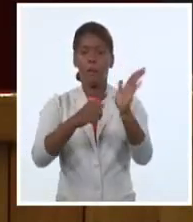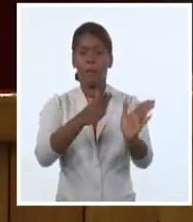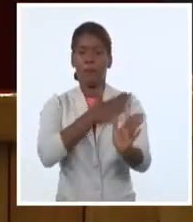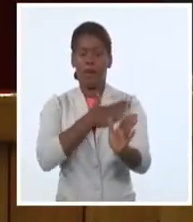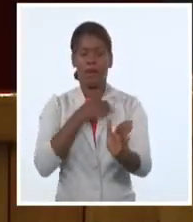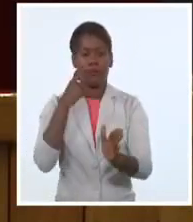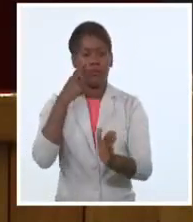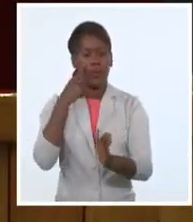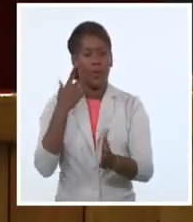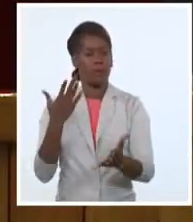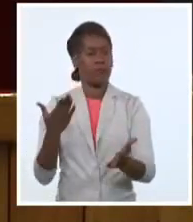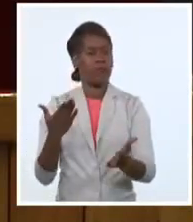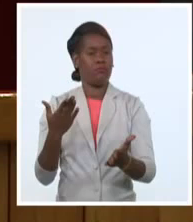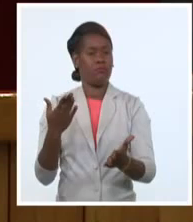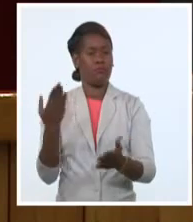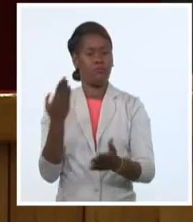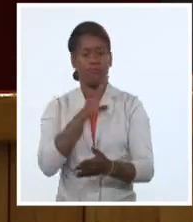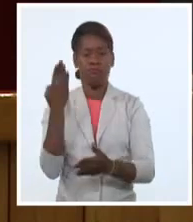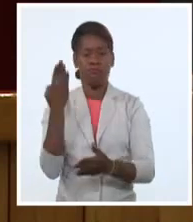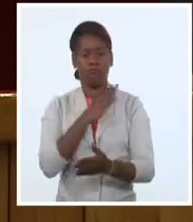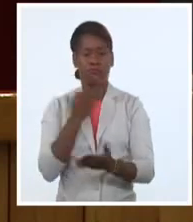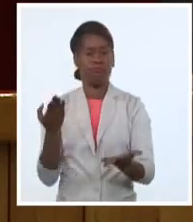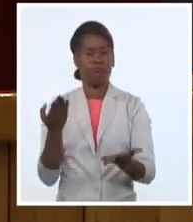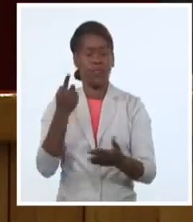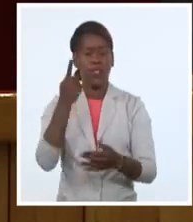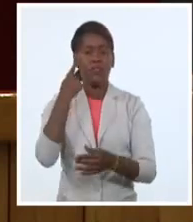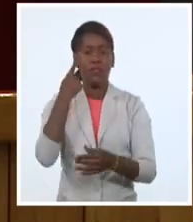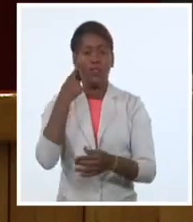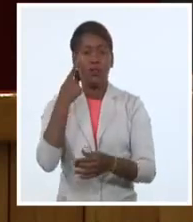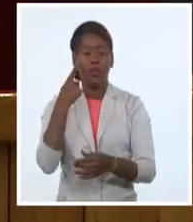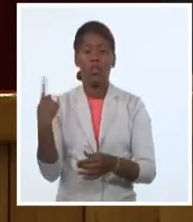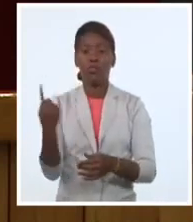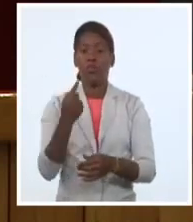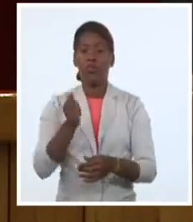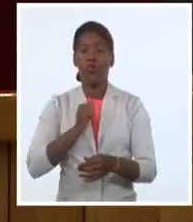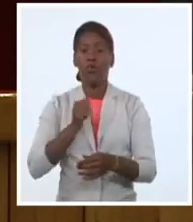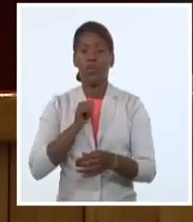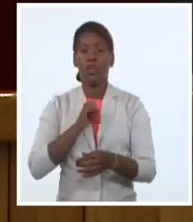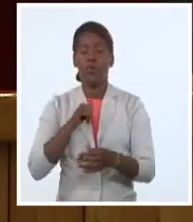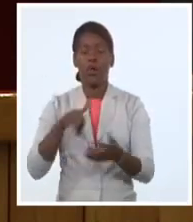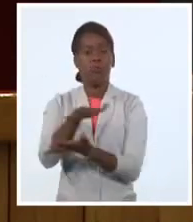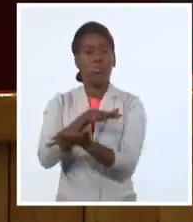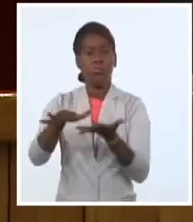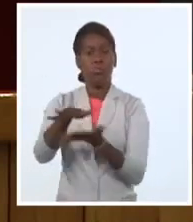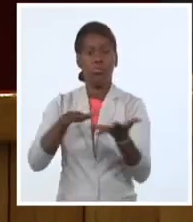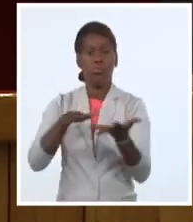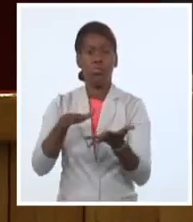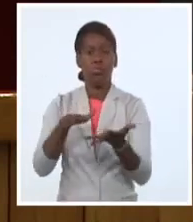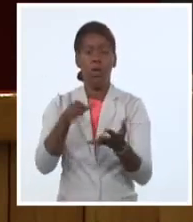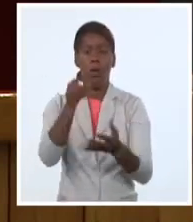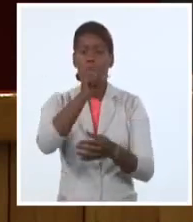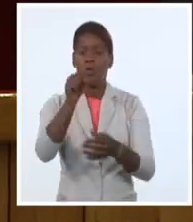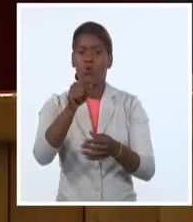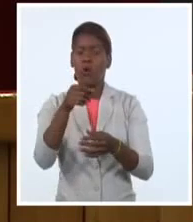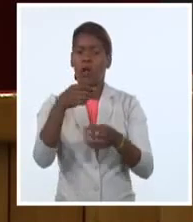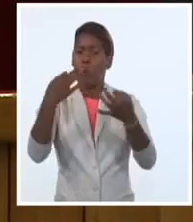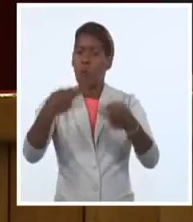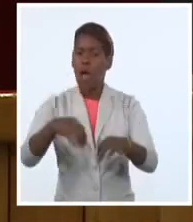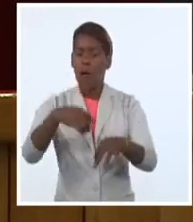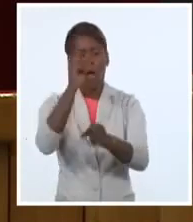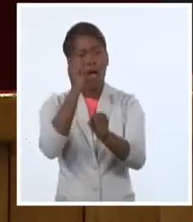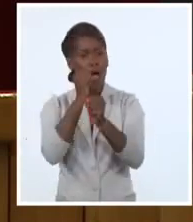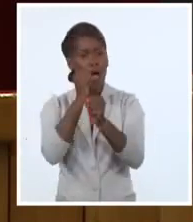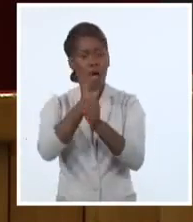acudan a ella con la intención de alterar la normalidad de la vida comunitaria, la paz social, con la pretensión de subvertir el